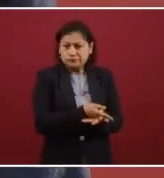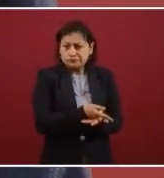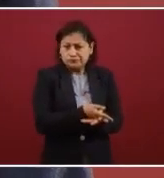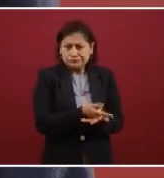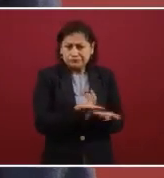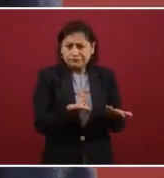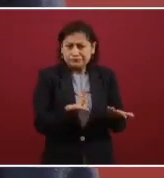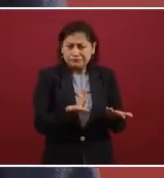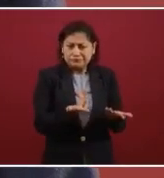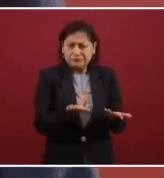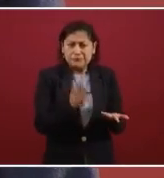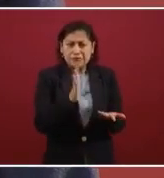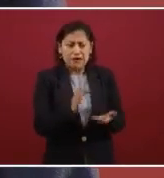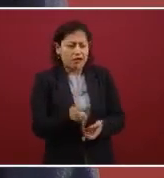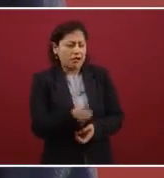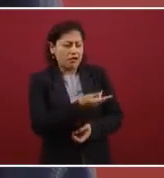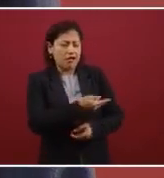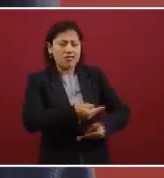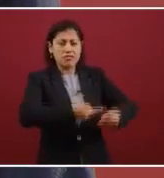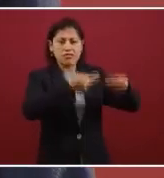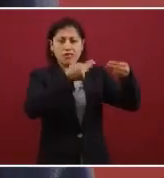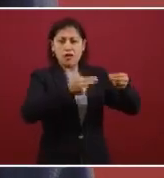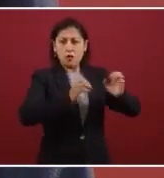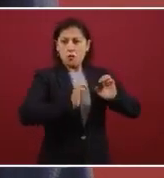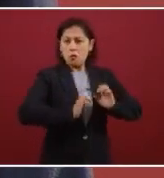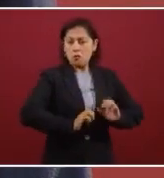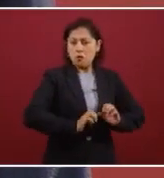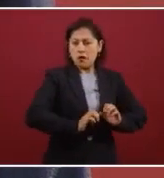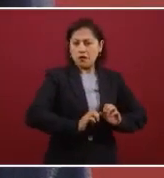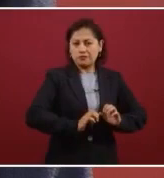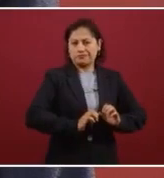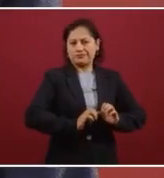Entonces, es un cambio completo.